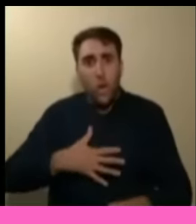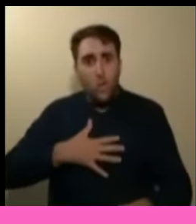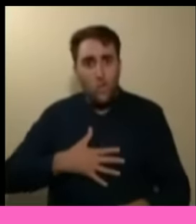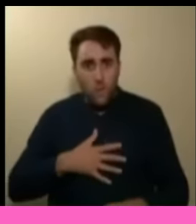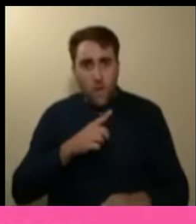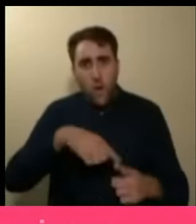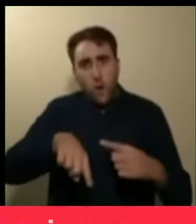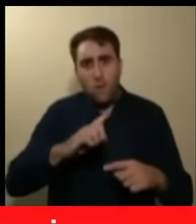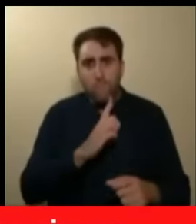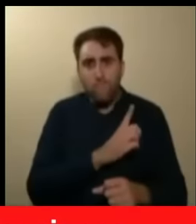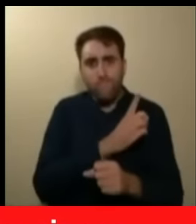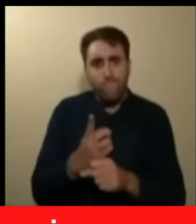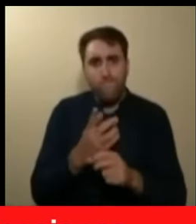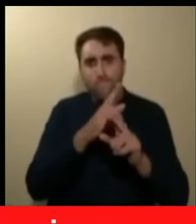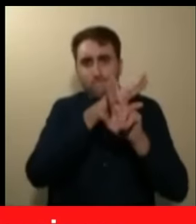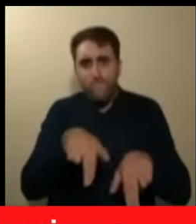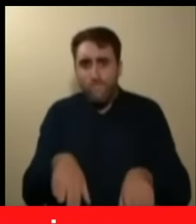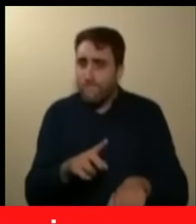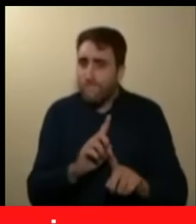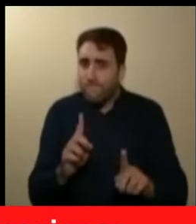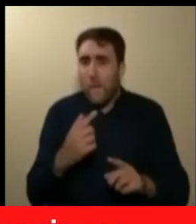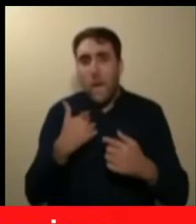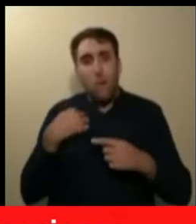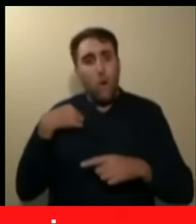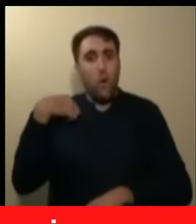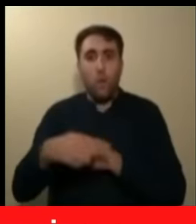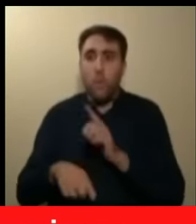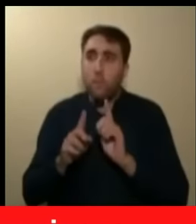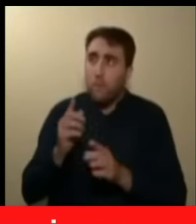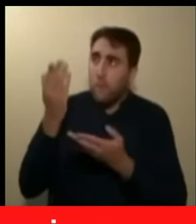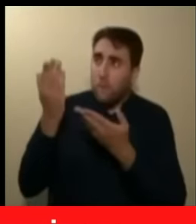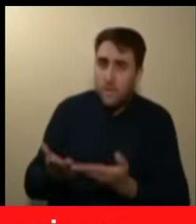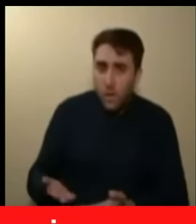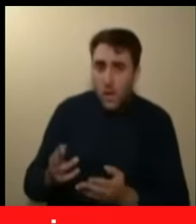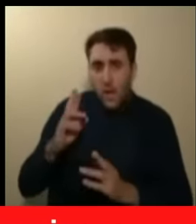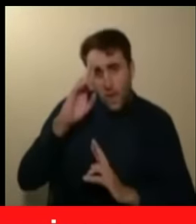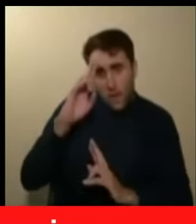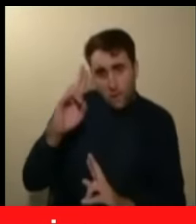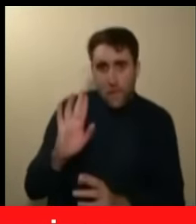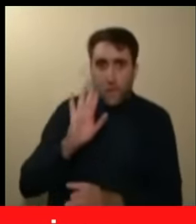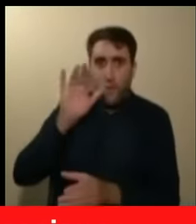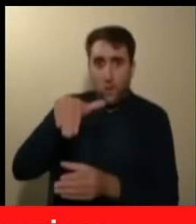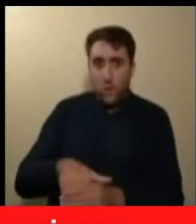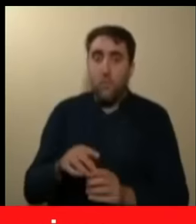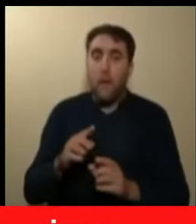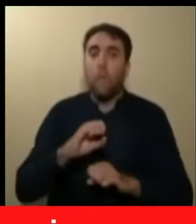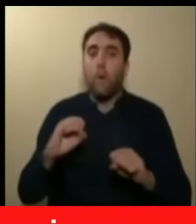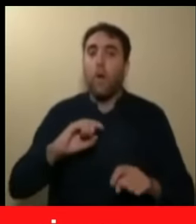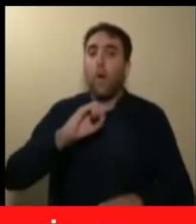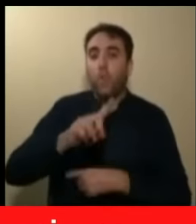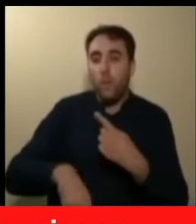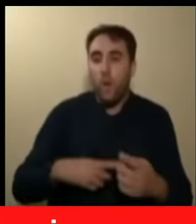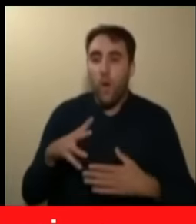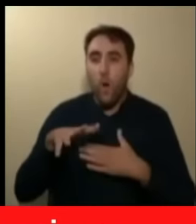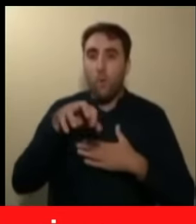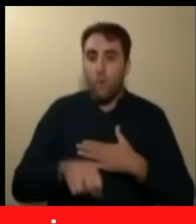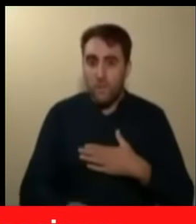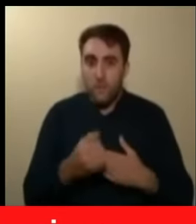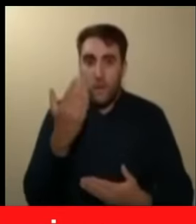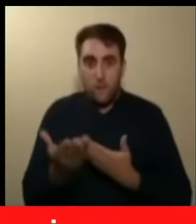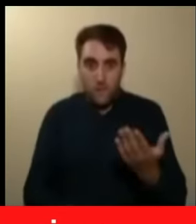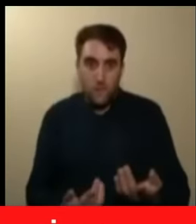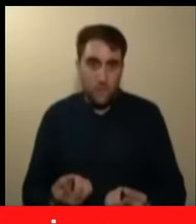la posibilidad de que el gobierno pueda gobernar asumiendo y cumpliendo con los compromisos que obtuvo frente a la